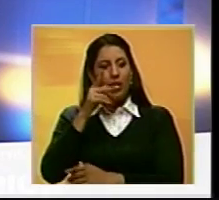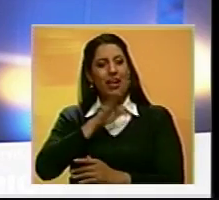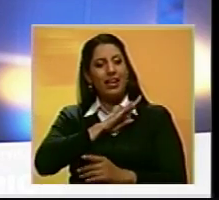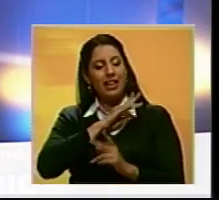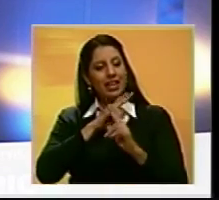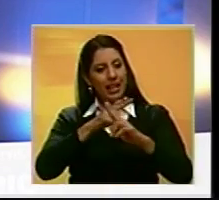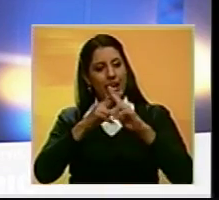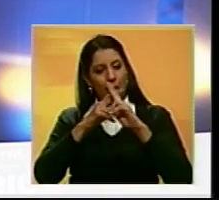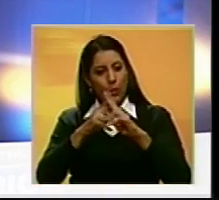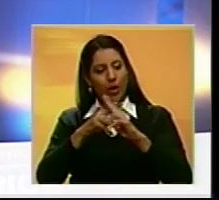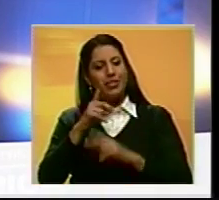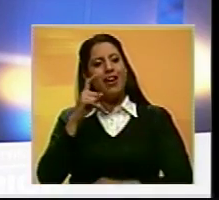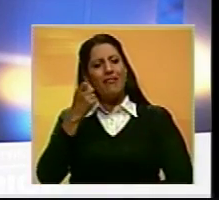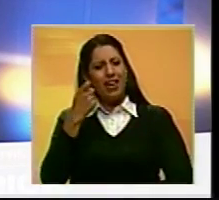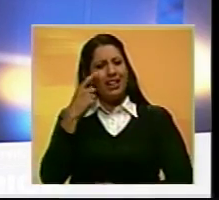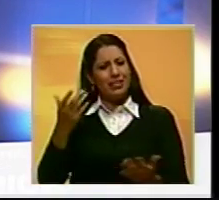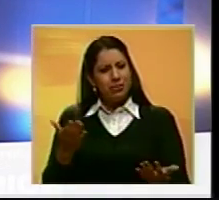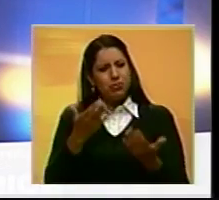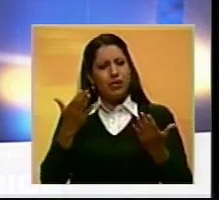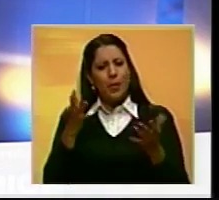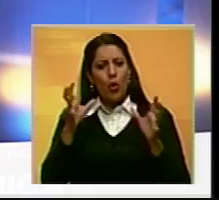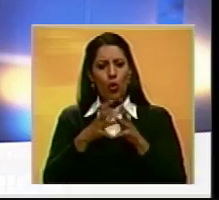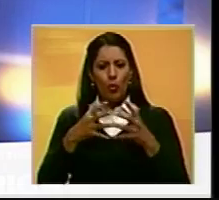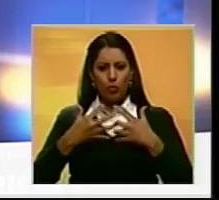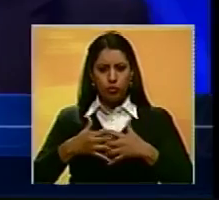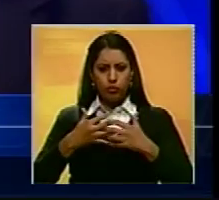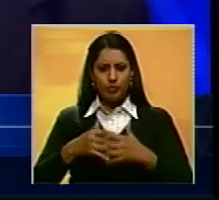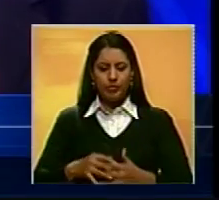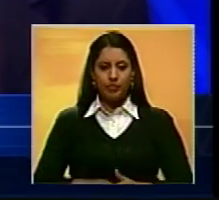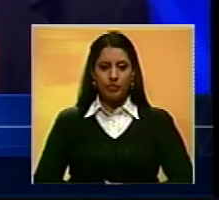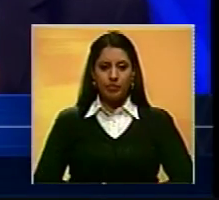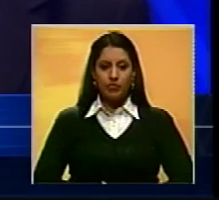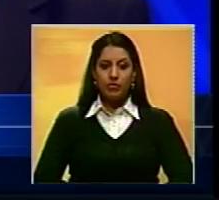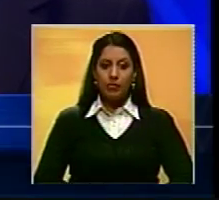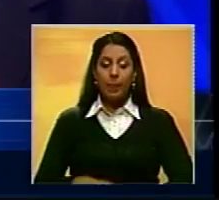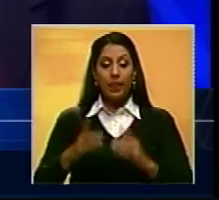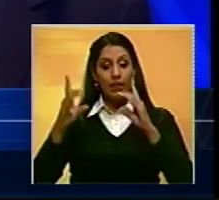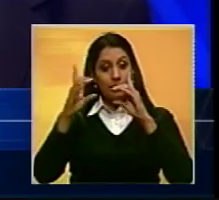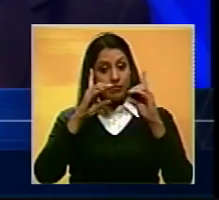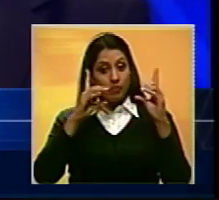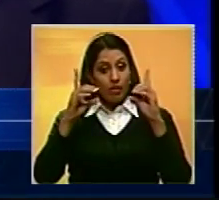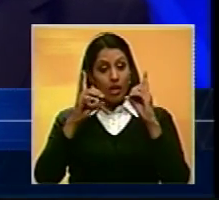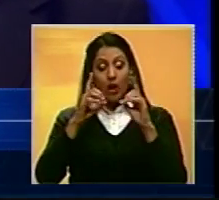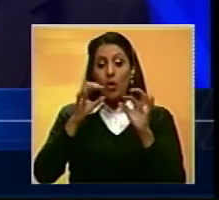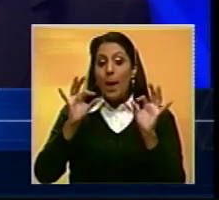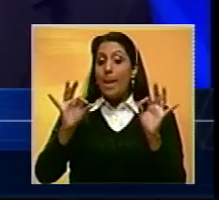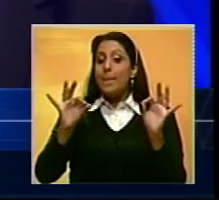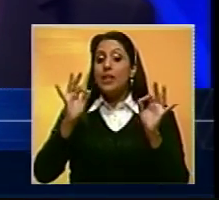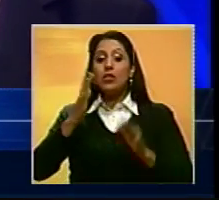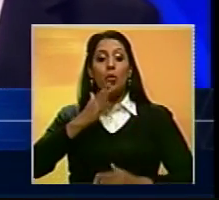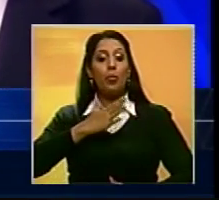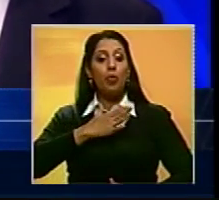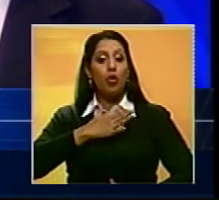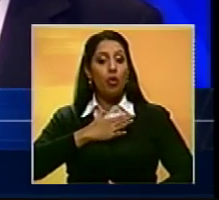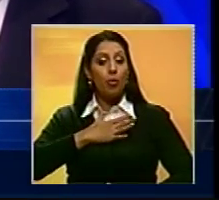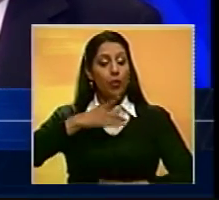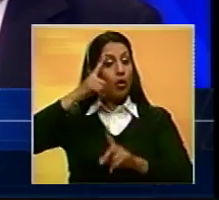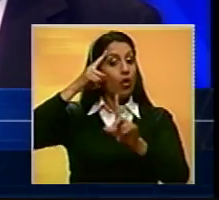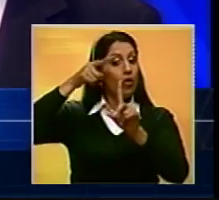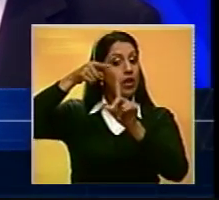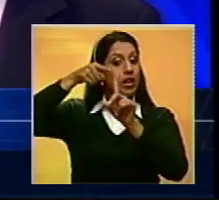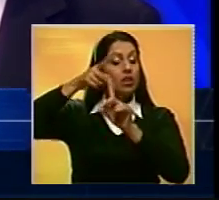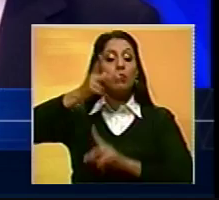tener resultados, sobre todo para impulsar el sector productivo. El diálogo no es exclusivamente para objetivos de